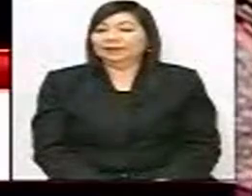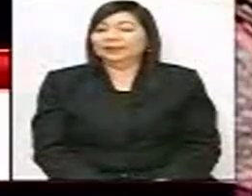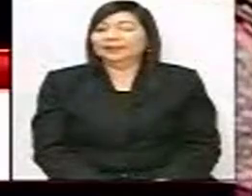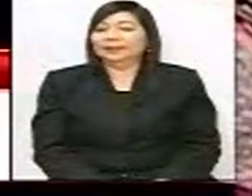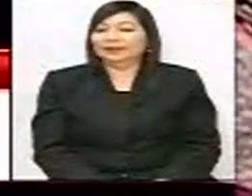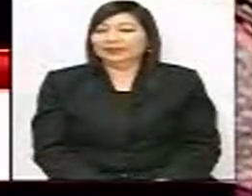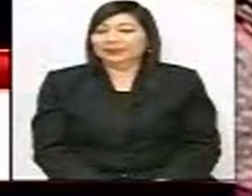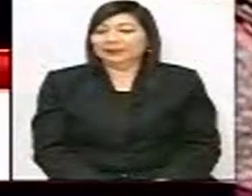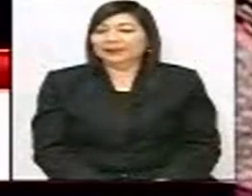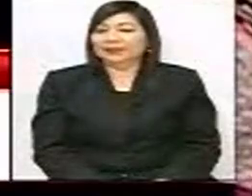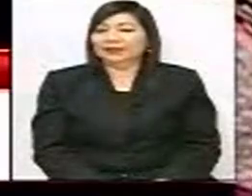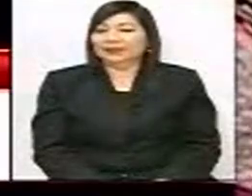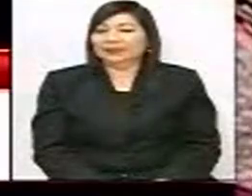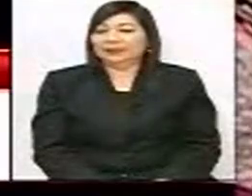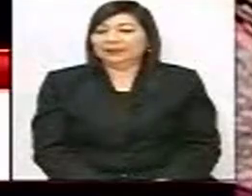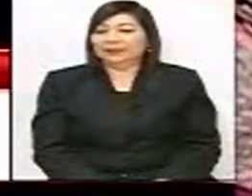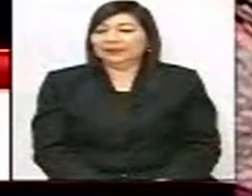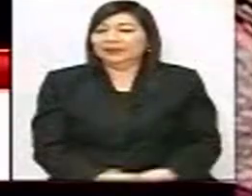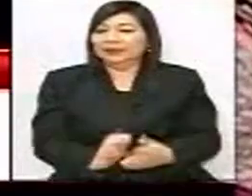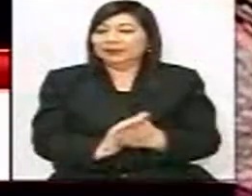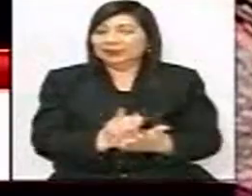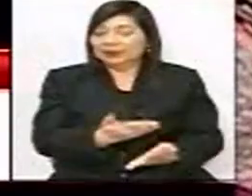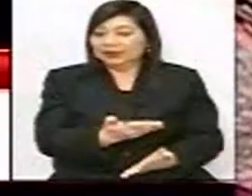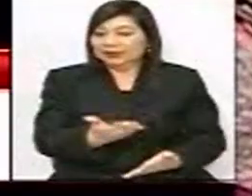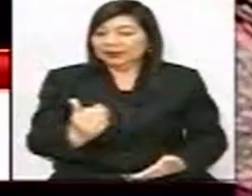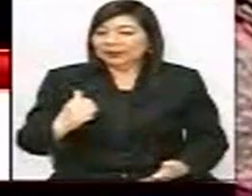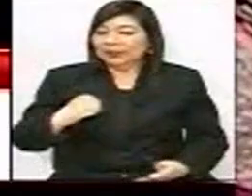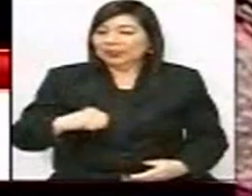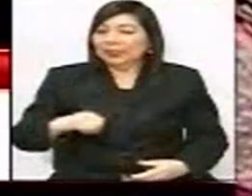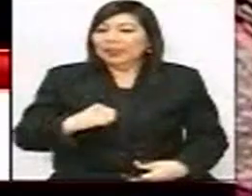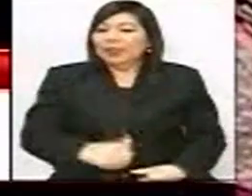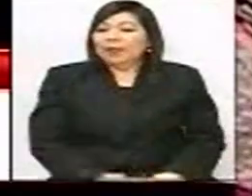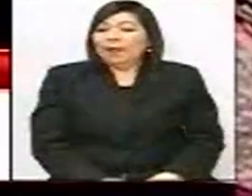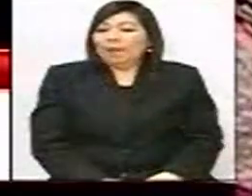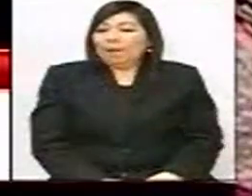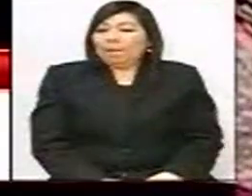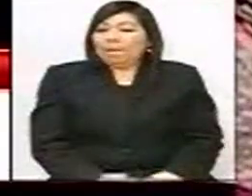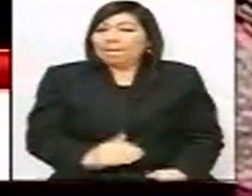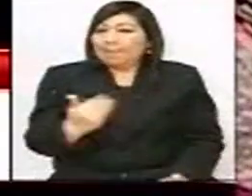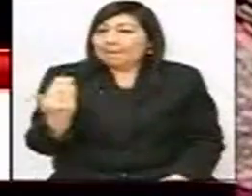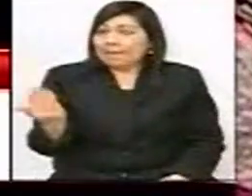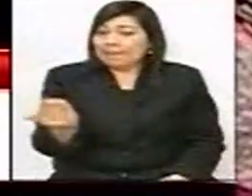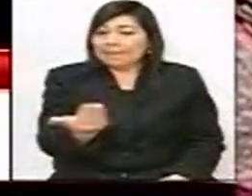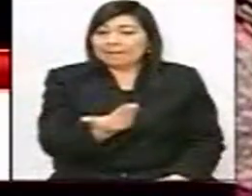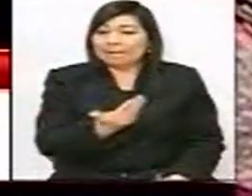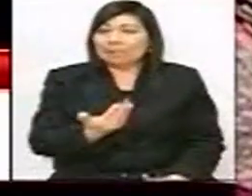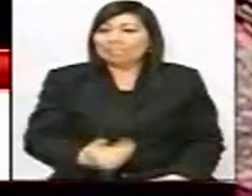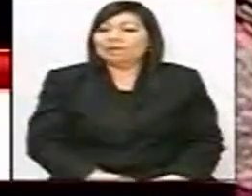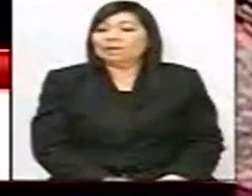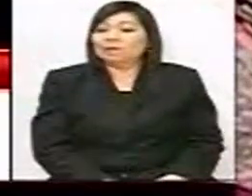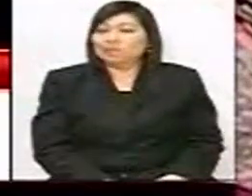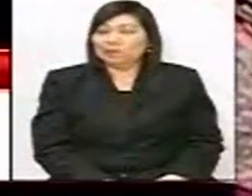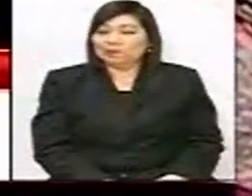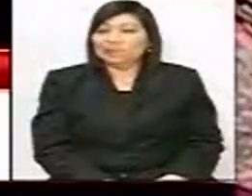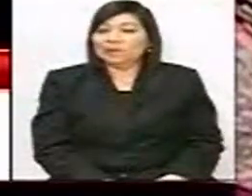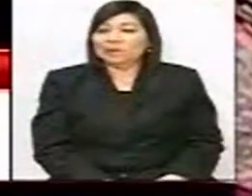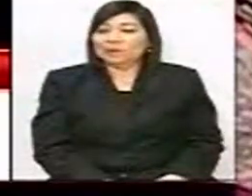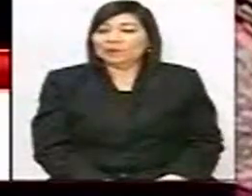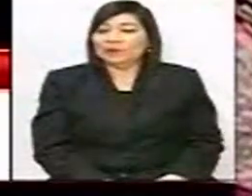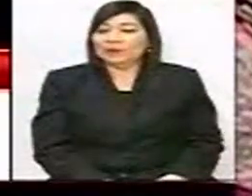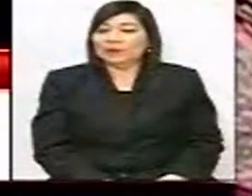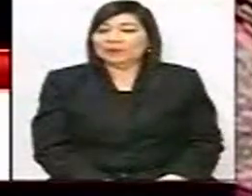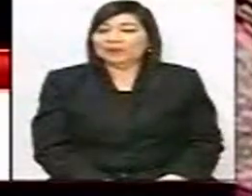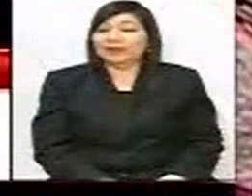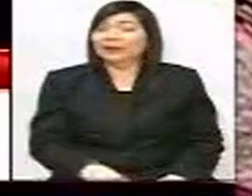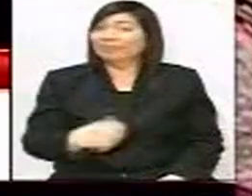Muchas gracias, presidente. Por su intermedio, saludar al señor alcalde, a todos los colegas y todos los presentes en la sala.